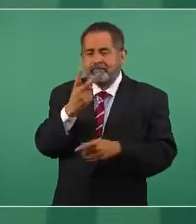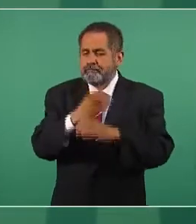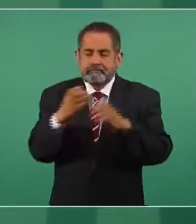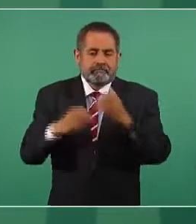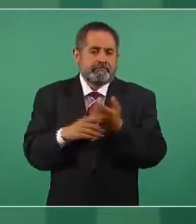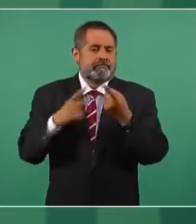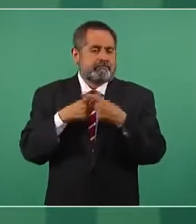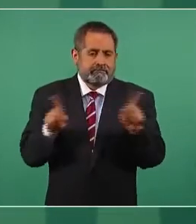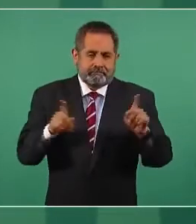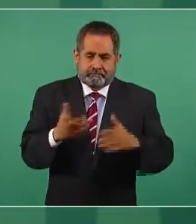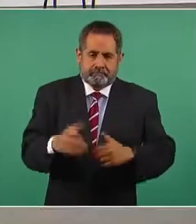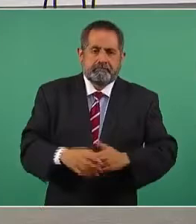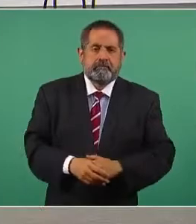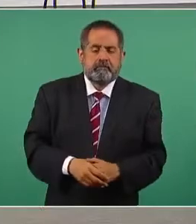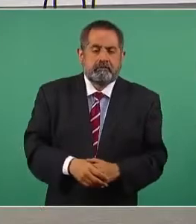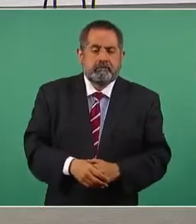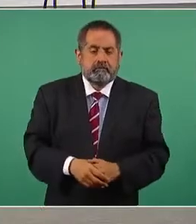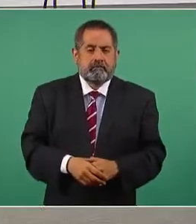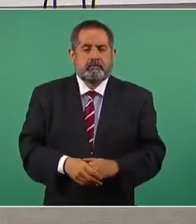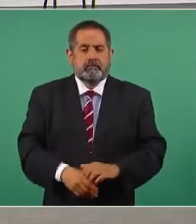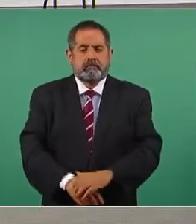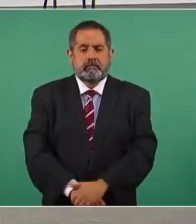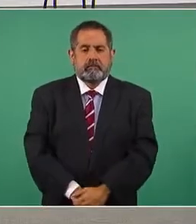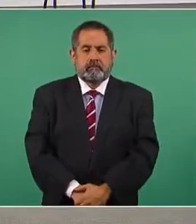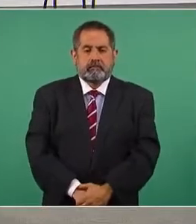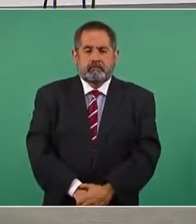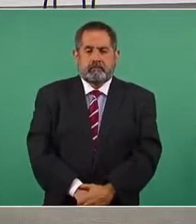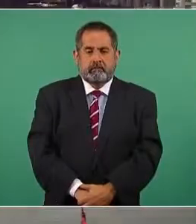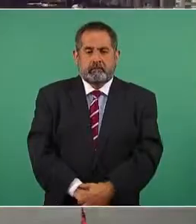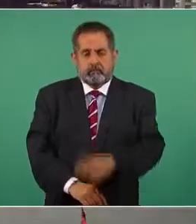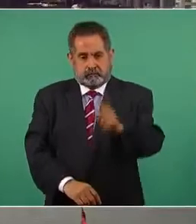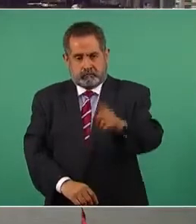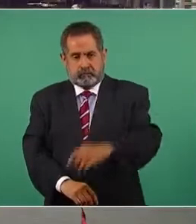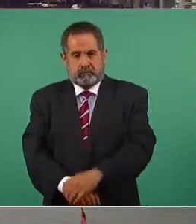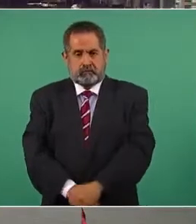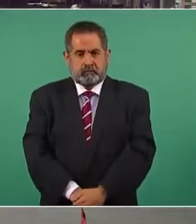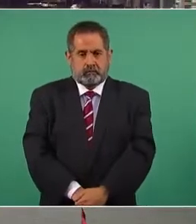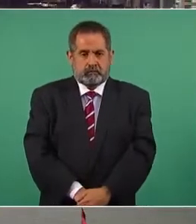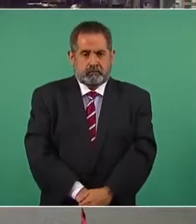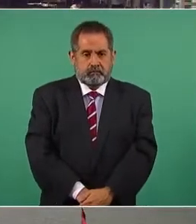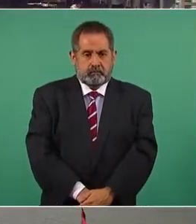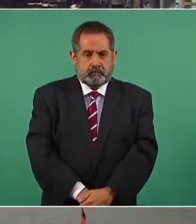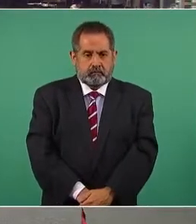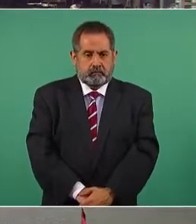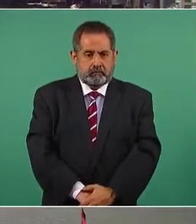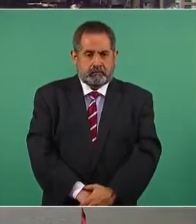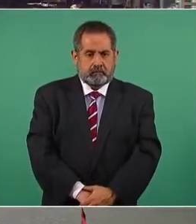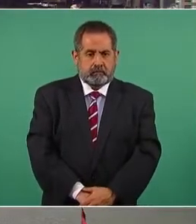diferentes. Bien, gracias. A usted. Voy acá, allá atrás. ¿Sí?